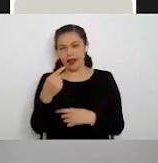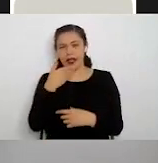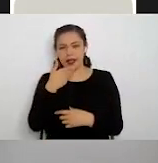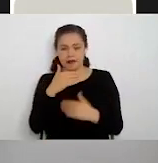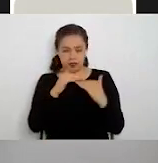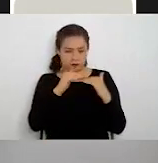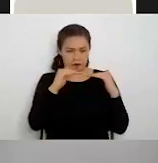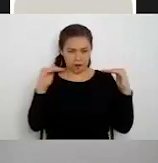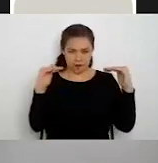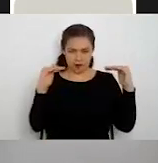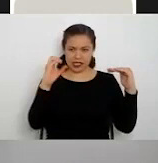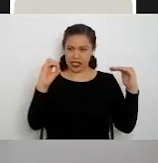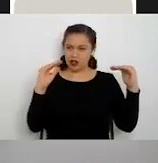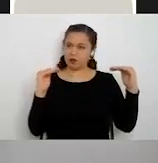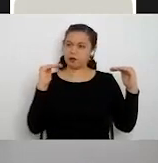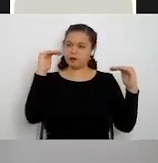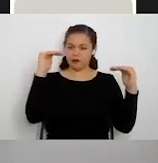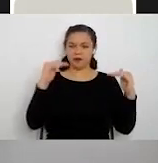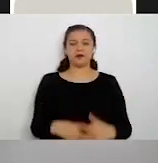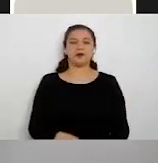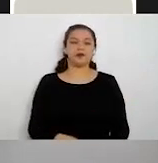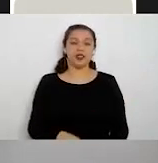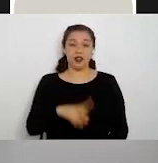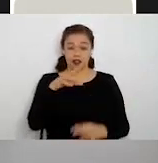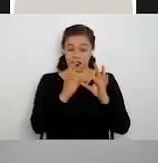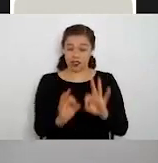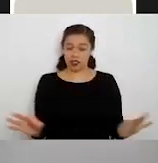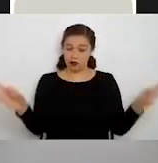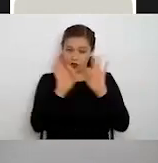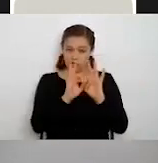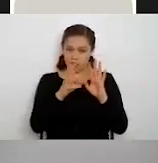Y me es muy importante porque, vuelvo a insistir, dependemos de